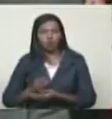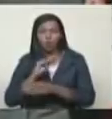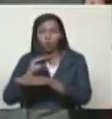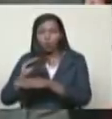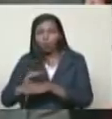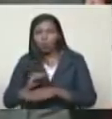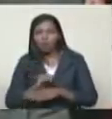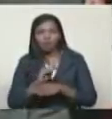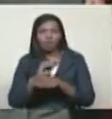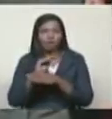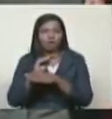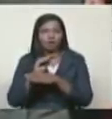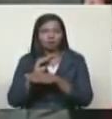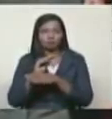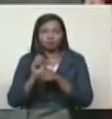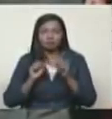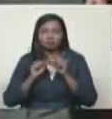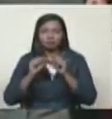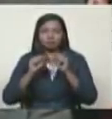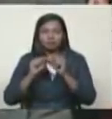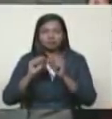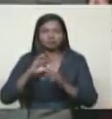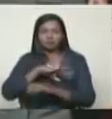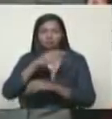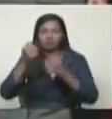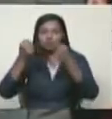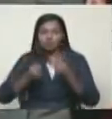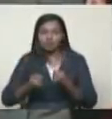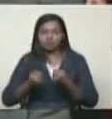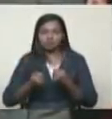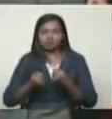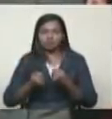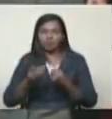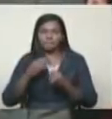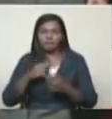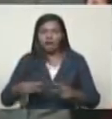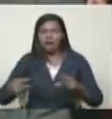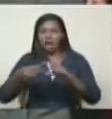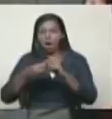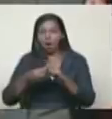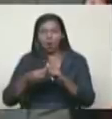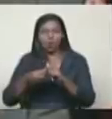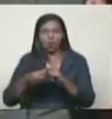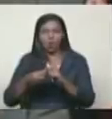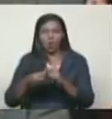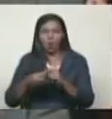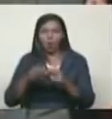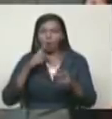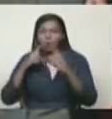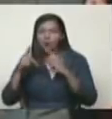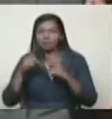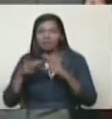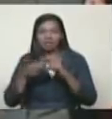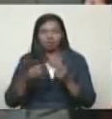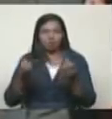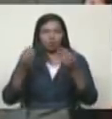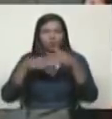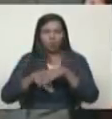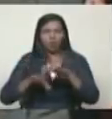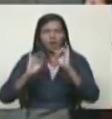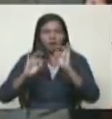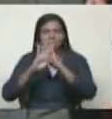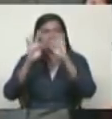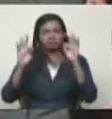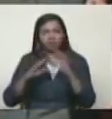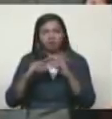cuidar, mantener y fortalecer la unión monolítica, la cohesión